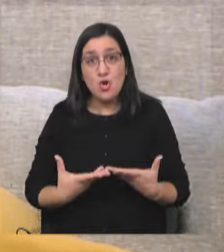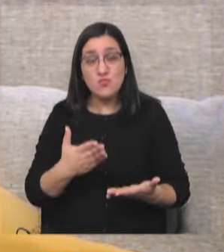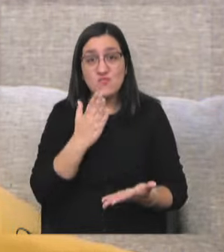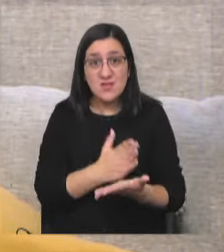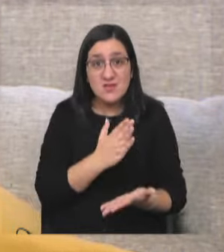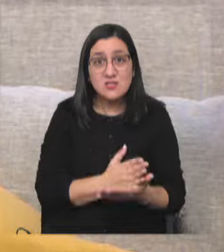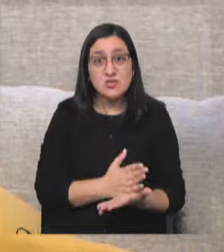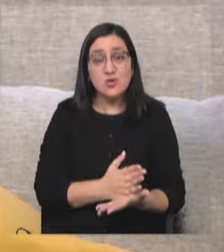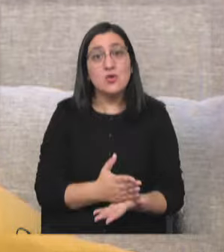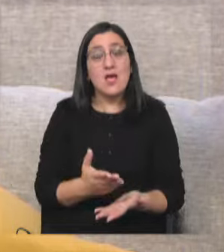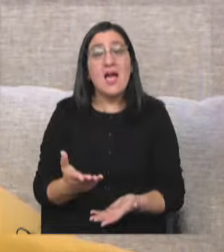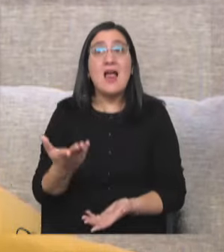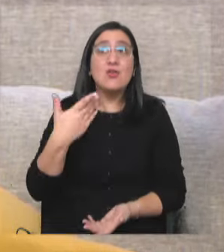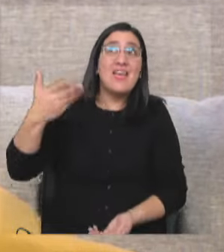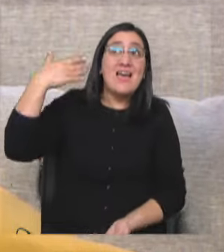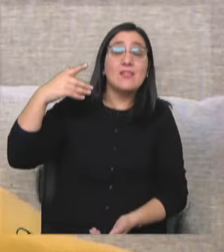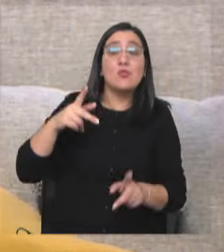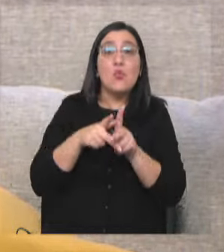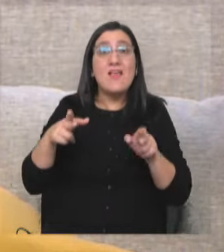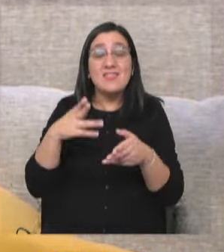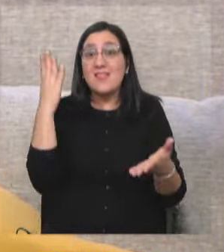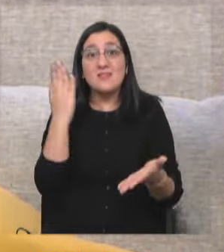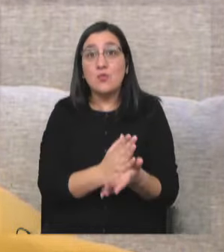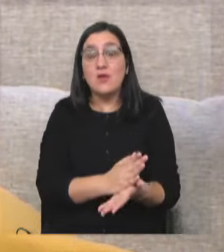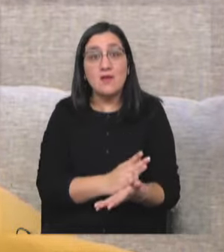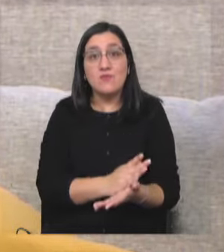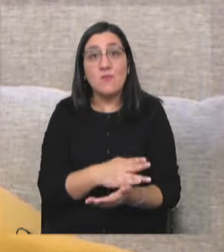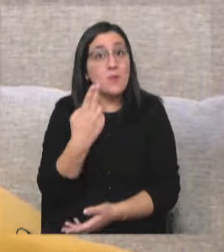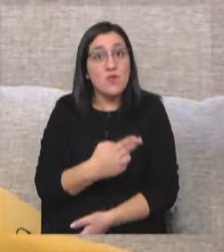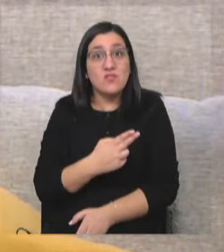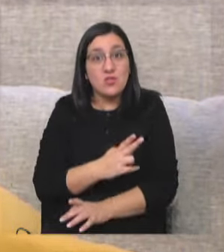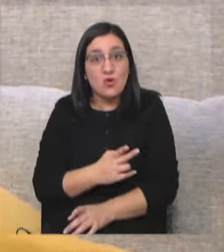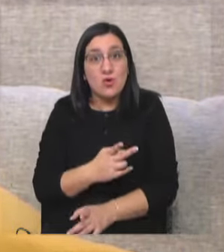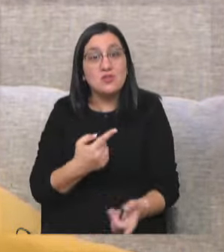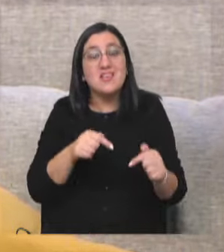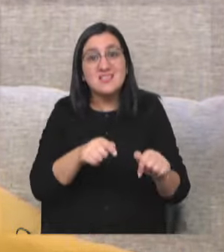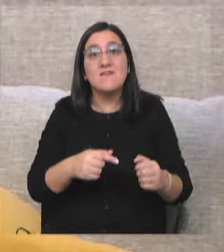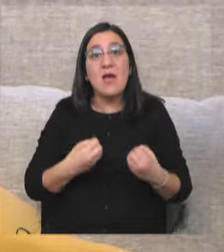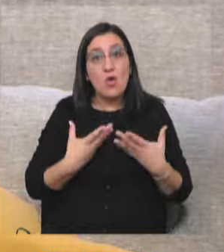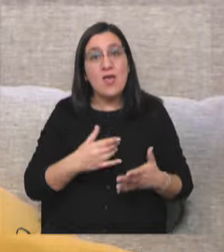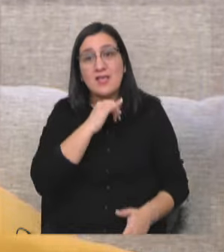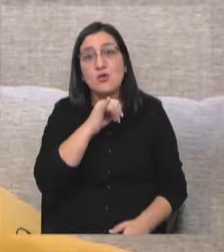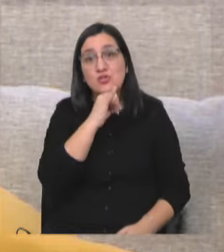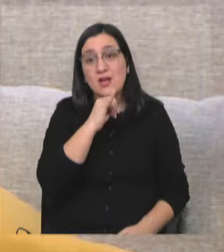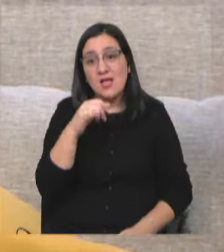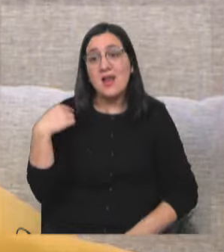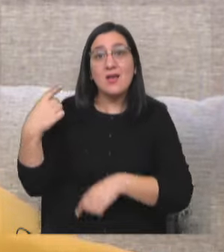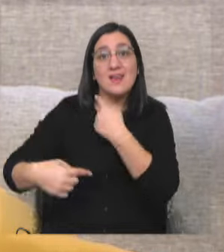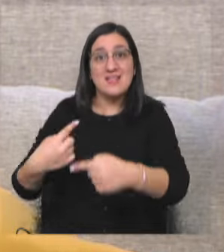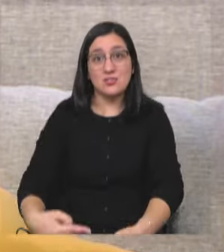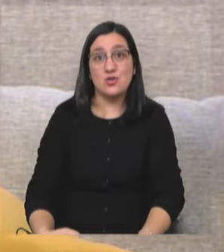que nos fue negado por muchos años. Y ese valor, eso hay que contarlo a las nuevas